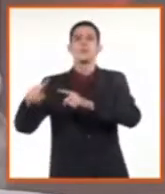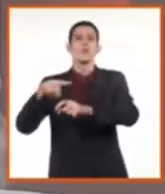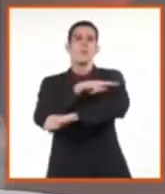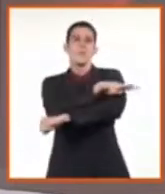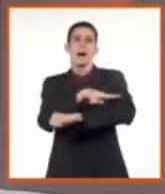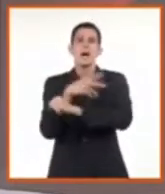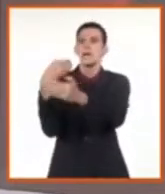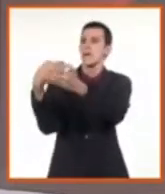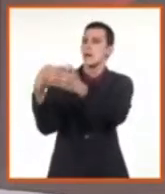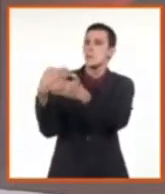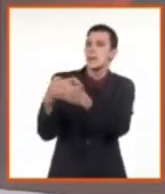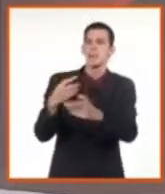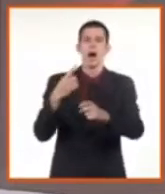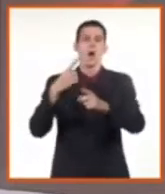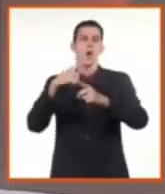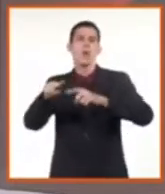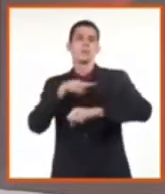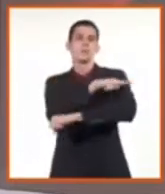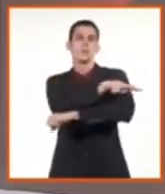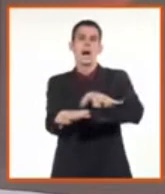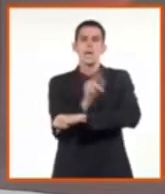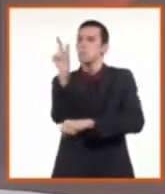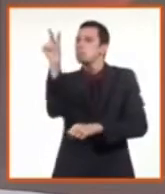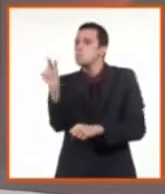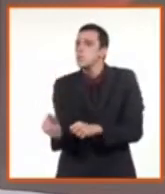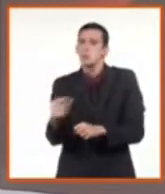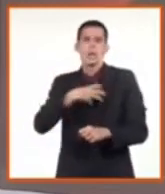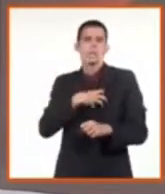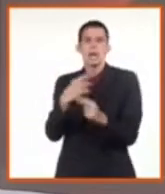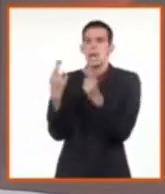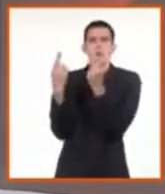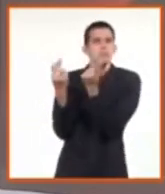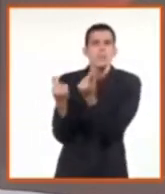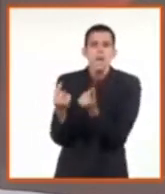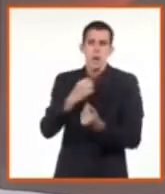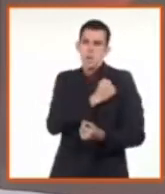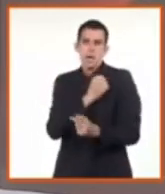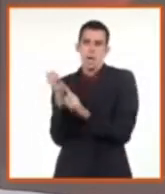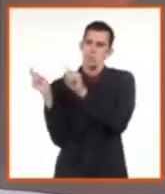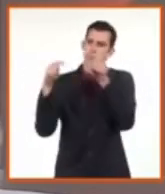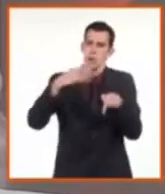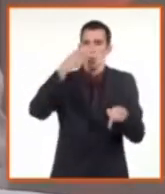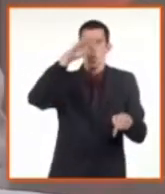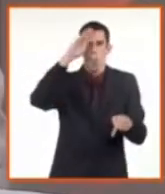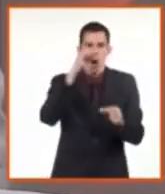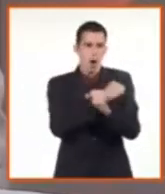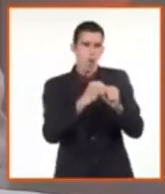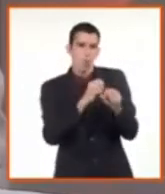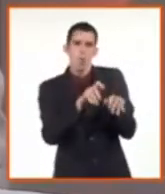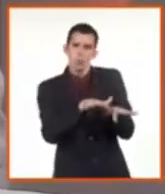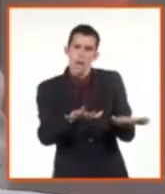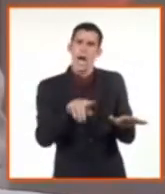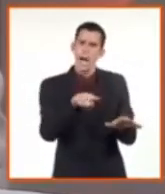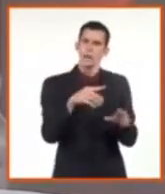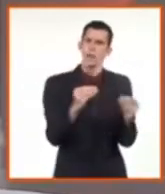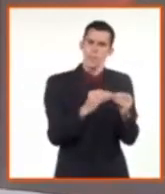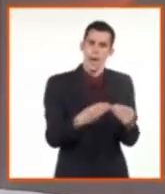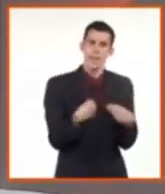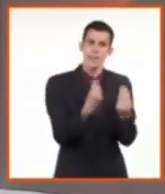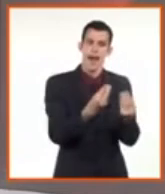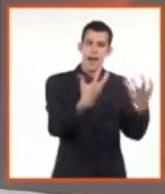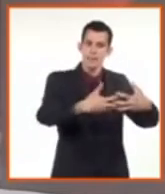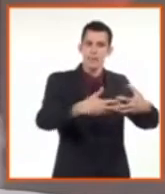línea económica y para la instalación del sistema de generación de electricidad con fuentes renovables de energía